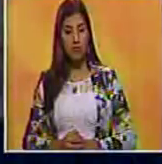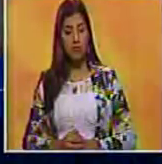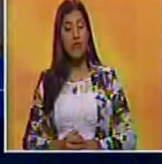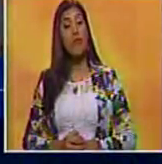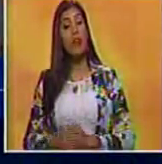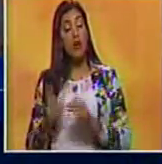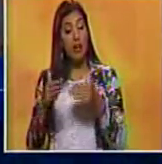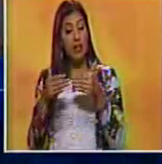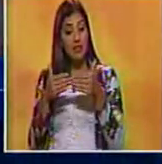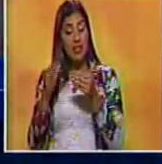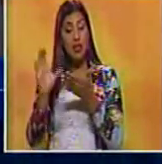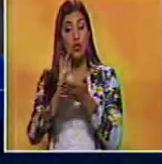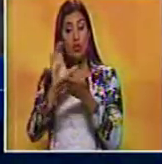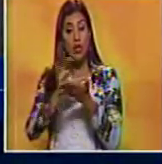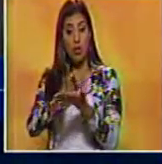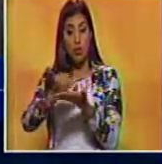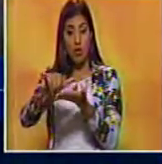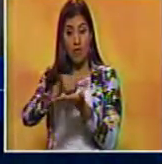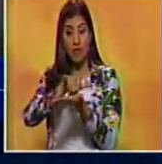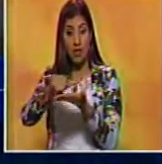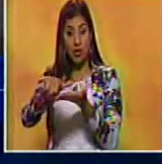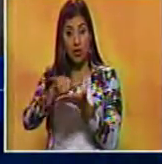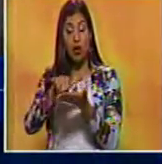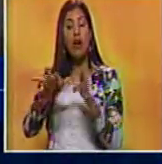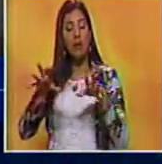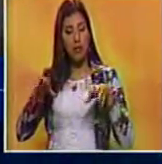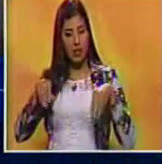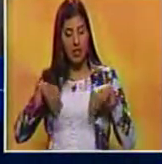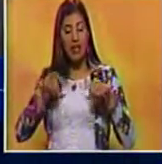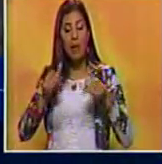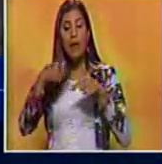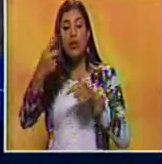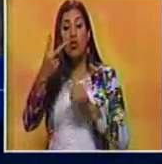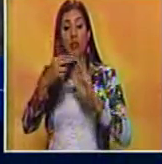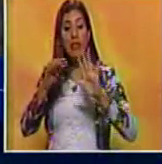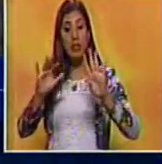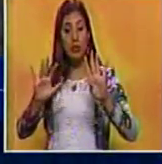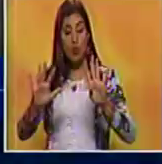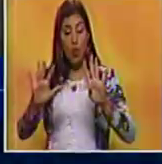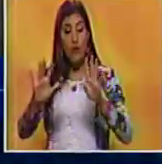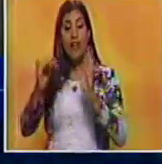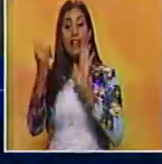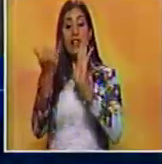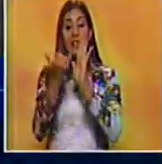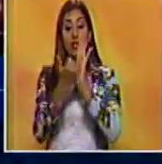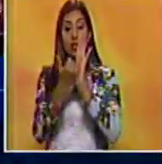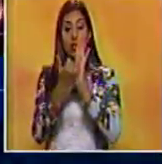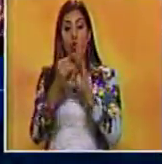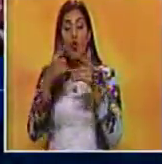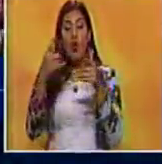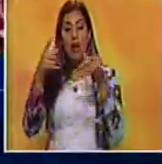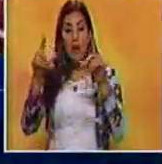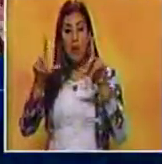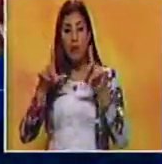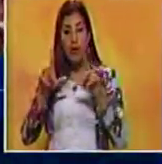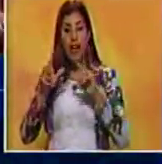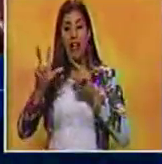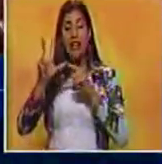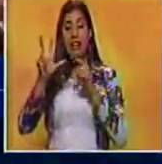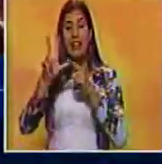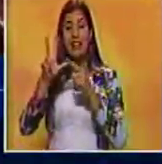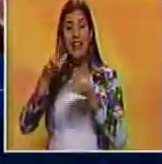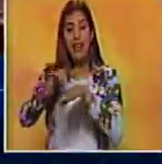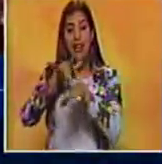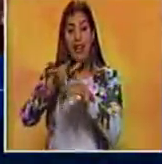Y cerramos en la ciudad de Nueva York, que aceptará a partir del 2019 la inscripción con un tercer género en